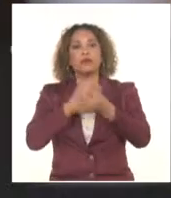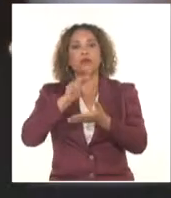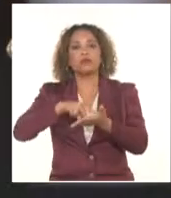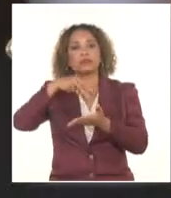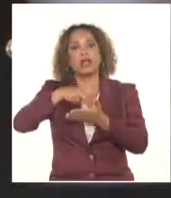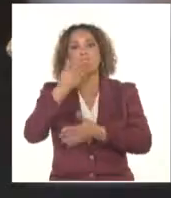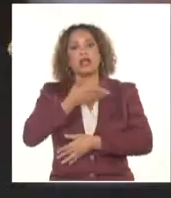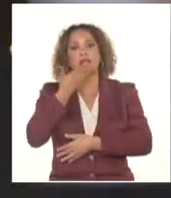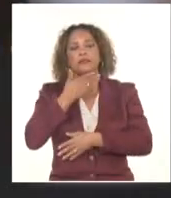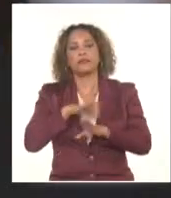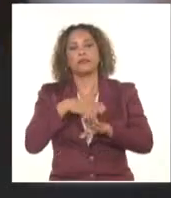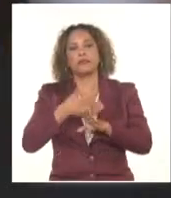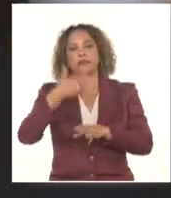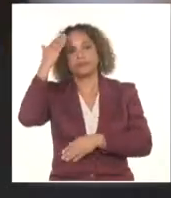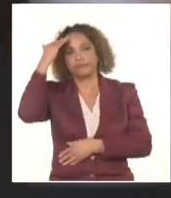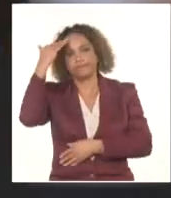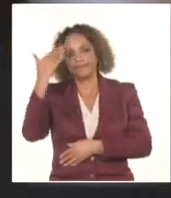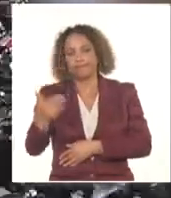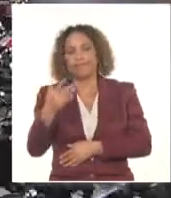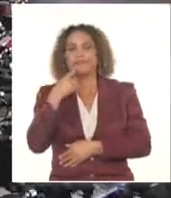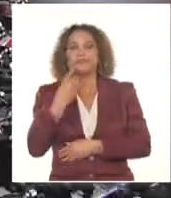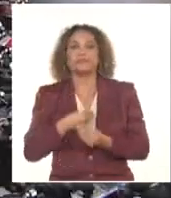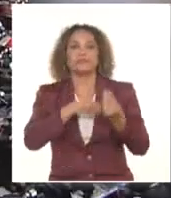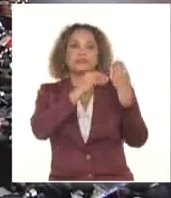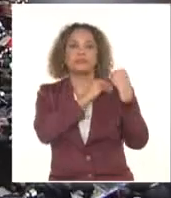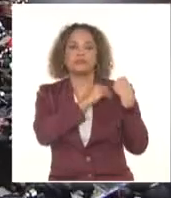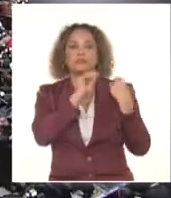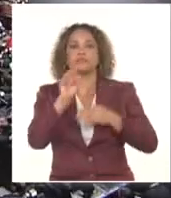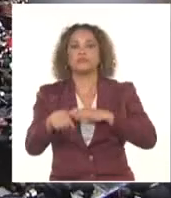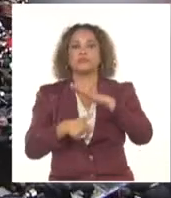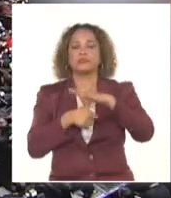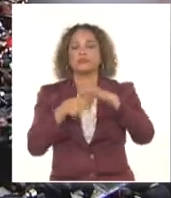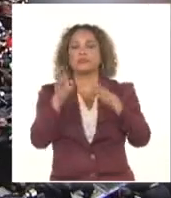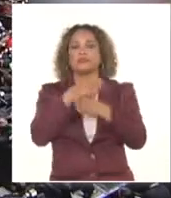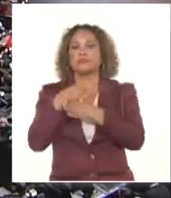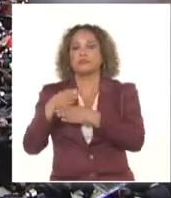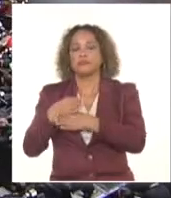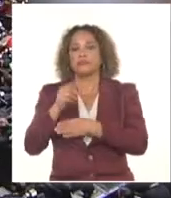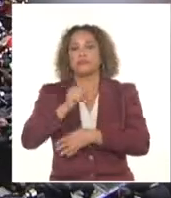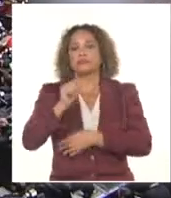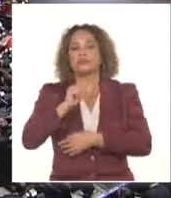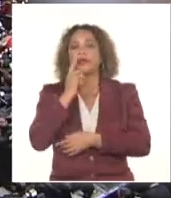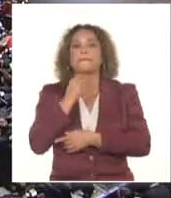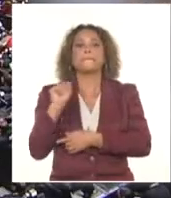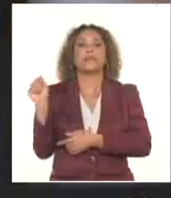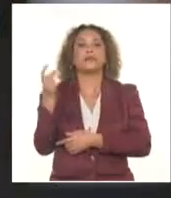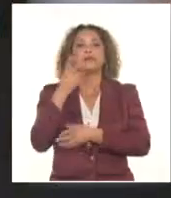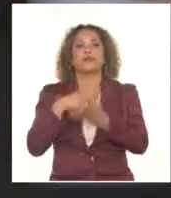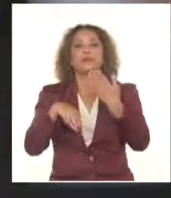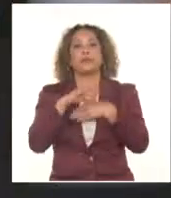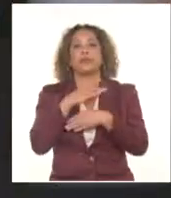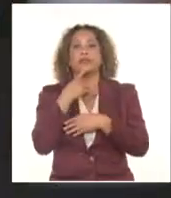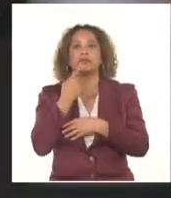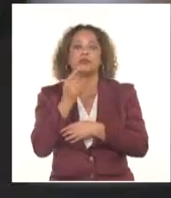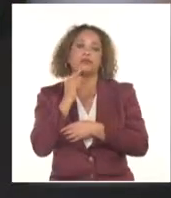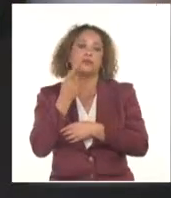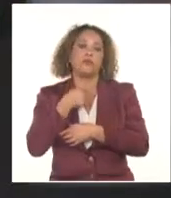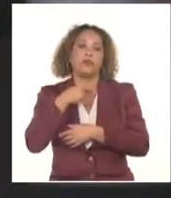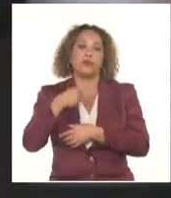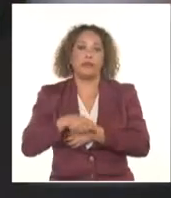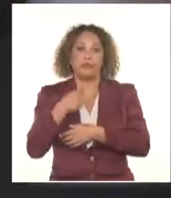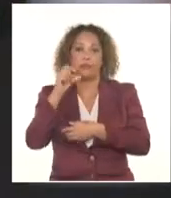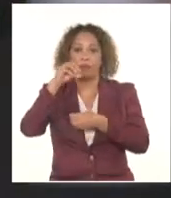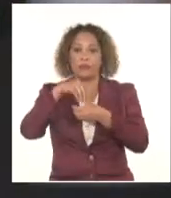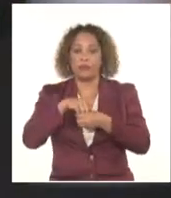agradecer La Presencia en la toma de posesión de decenas de presidentes y primeros ministros entre ellos el jefe de estado